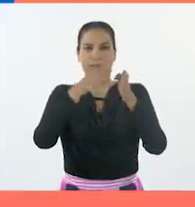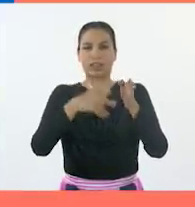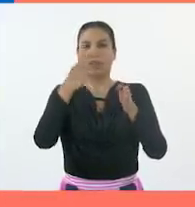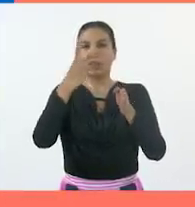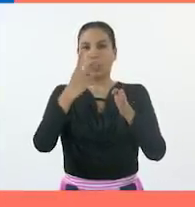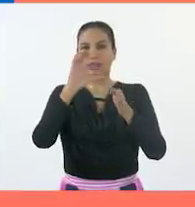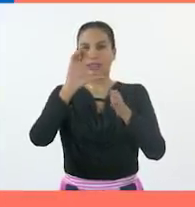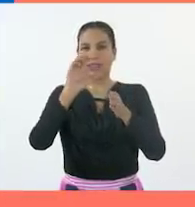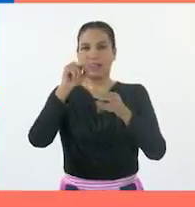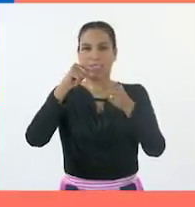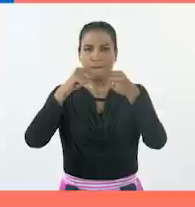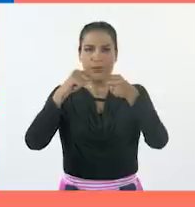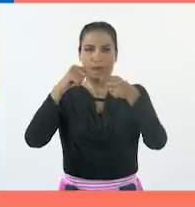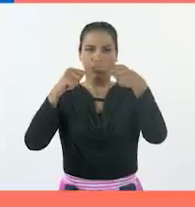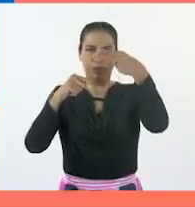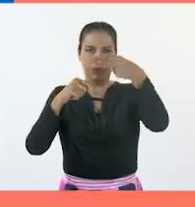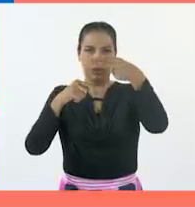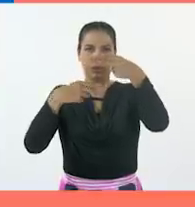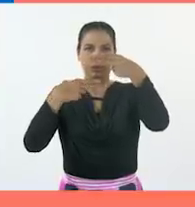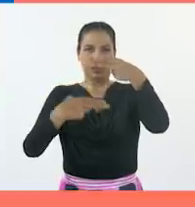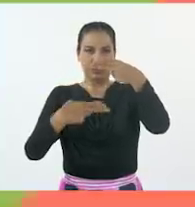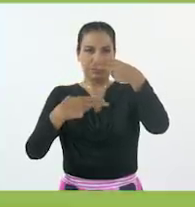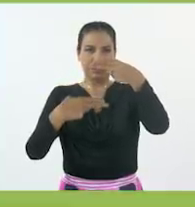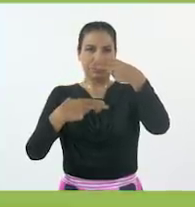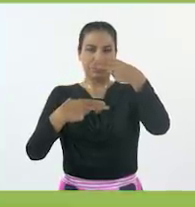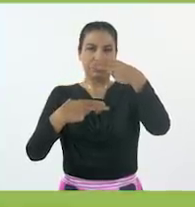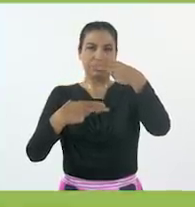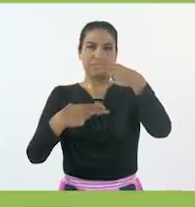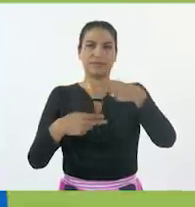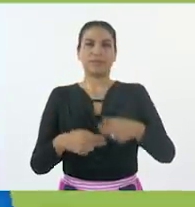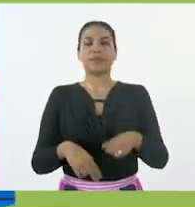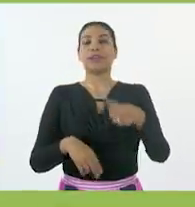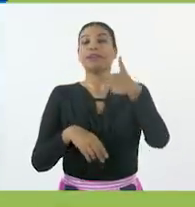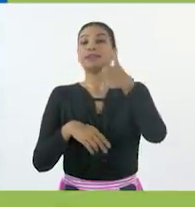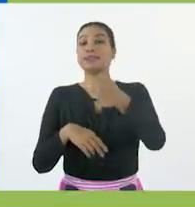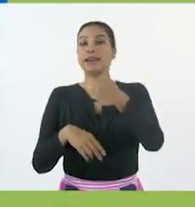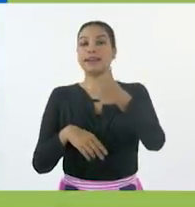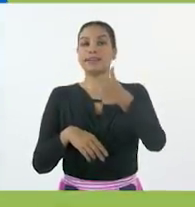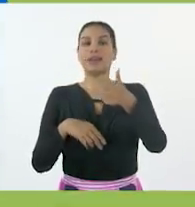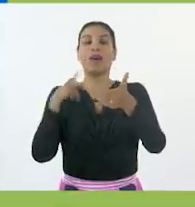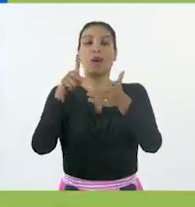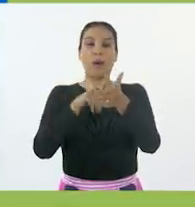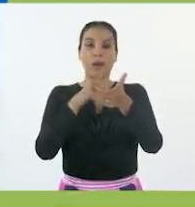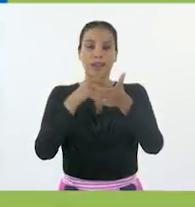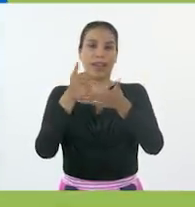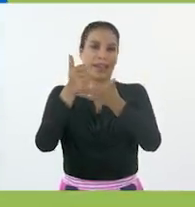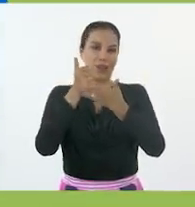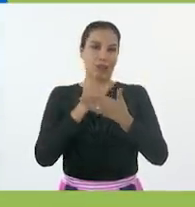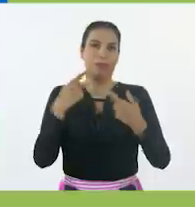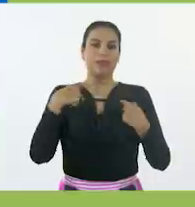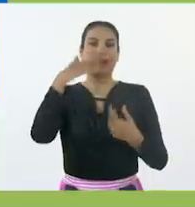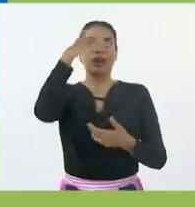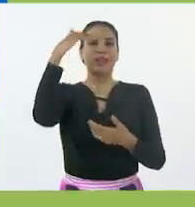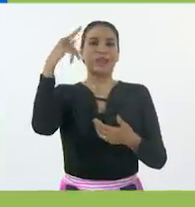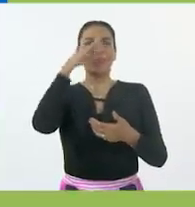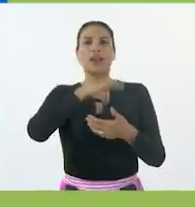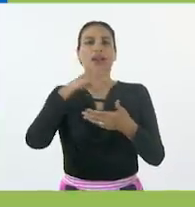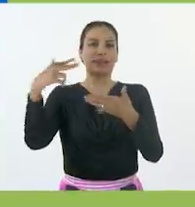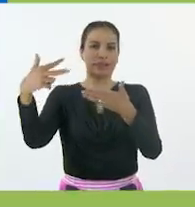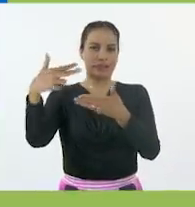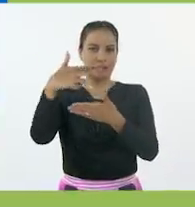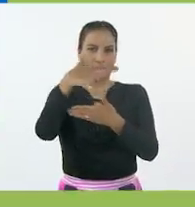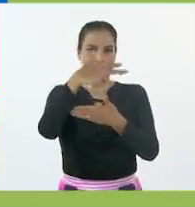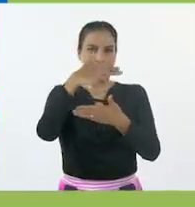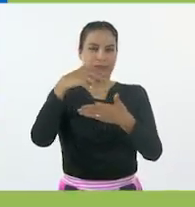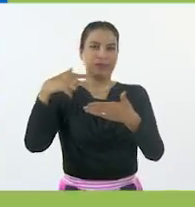2 centímetros de alto arriba y abajo. 6. Nuevamente pide ayuda a un adulto para recortar